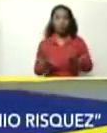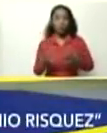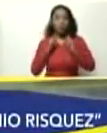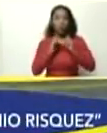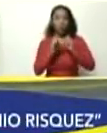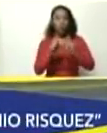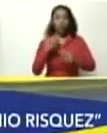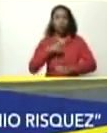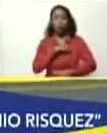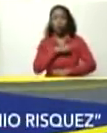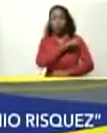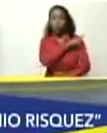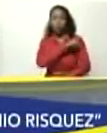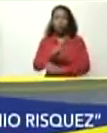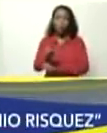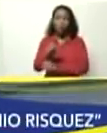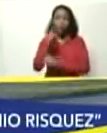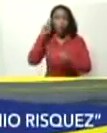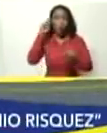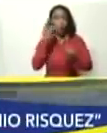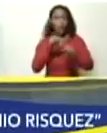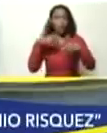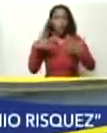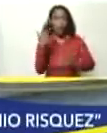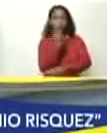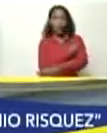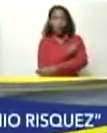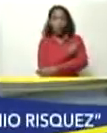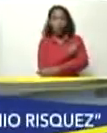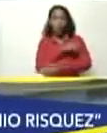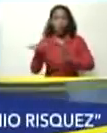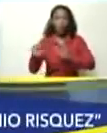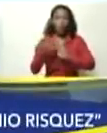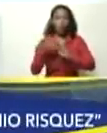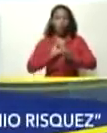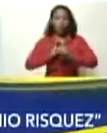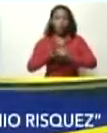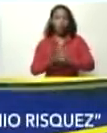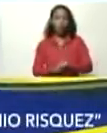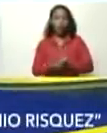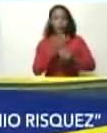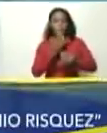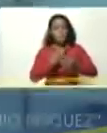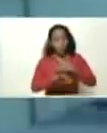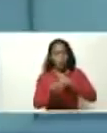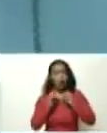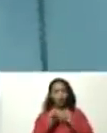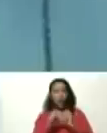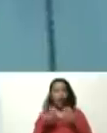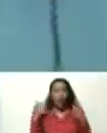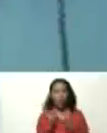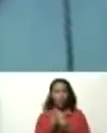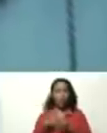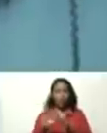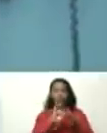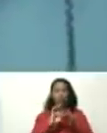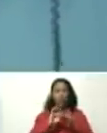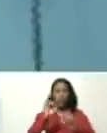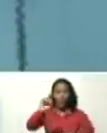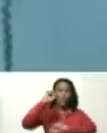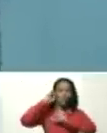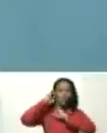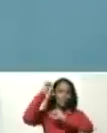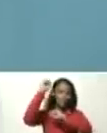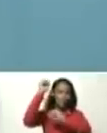seguir nosotros cumpliendo con la meta de la vacunación contra el COVID. Vamos a seguir juntos, unidos y